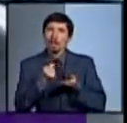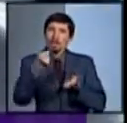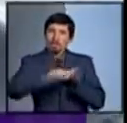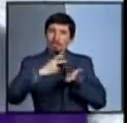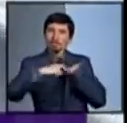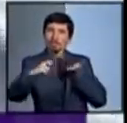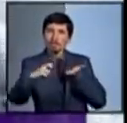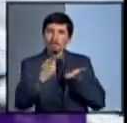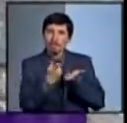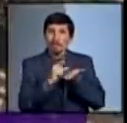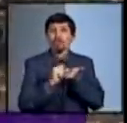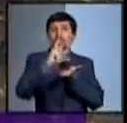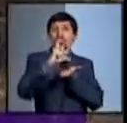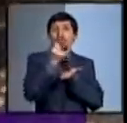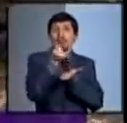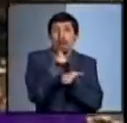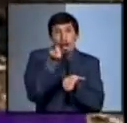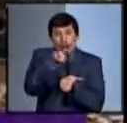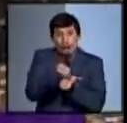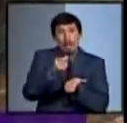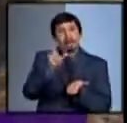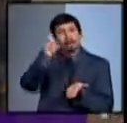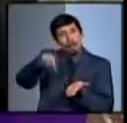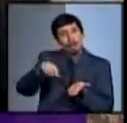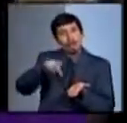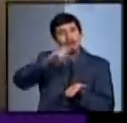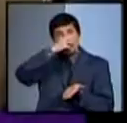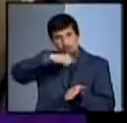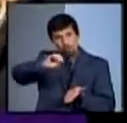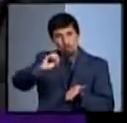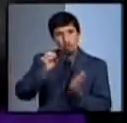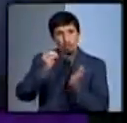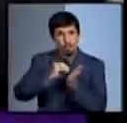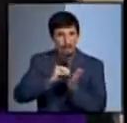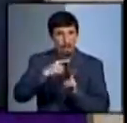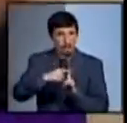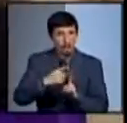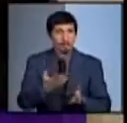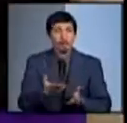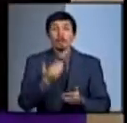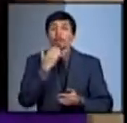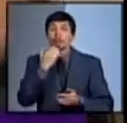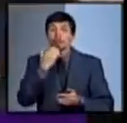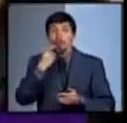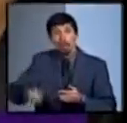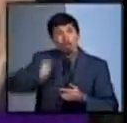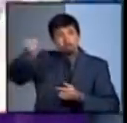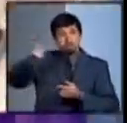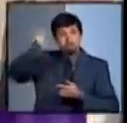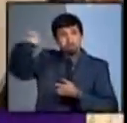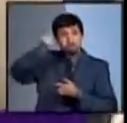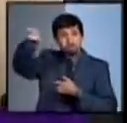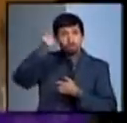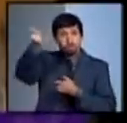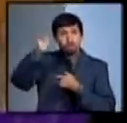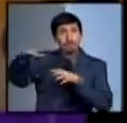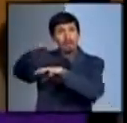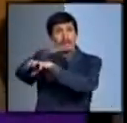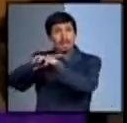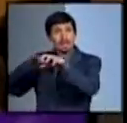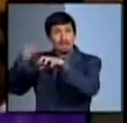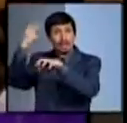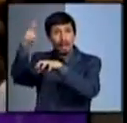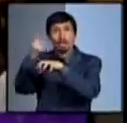y alzas unilaterales en los costos de mantención de la tarjeta Jumbo Más. También sus inversiones en las Islas Vírgenes